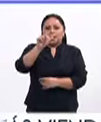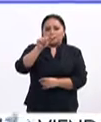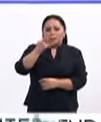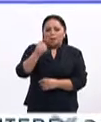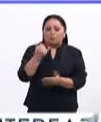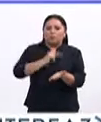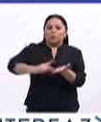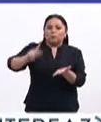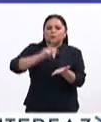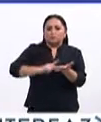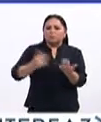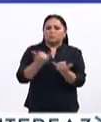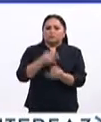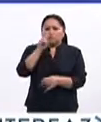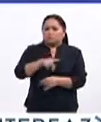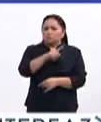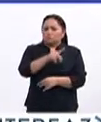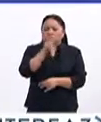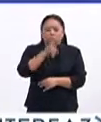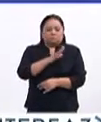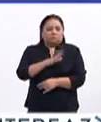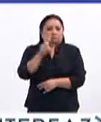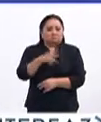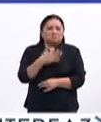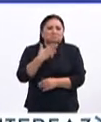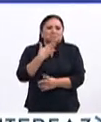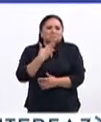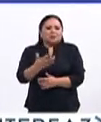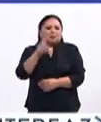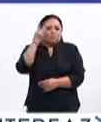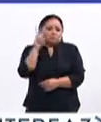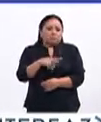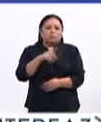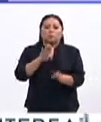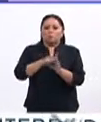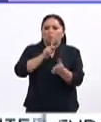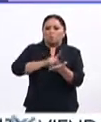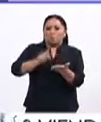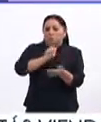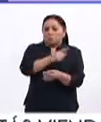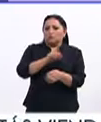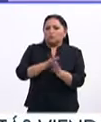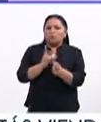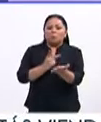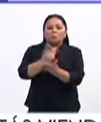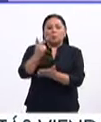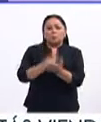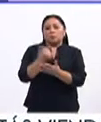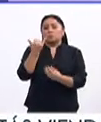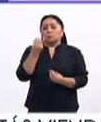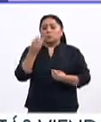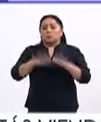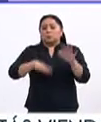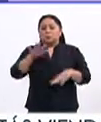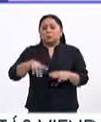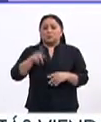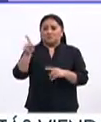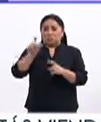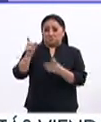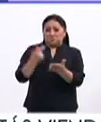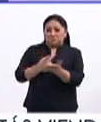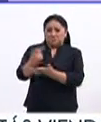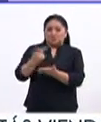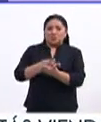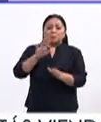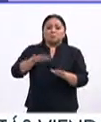debe ser un verdadero deleite, ¿eh? Sí, porque también es un escritor de premios, ¿no? Así Y es. muchas veces los escritores de premios pues